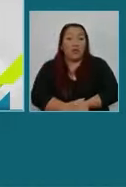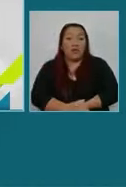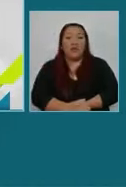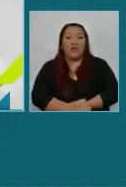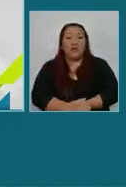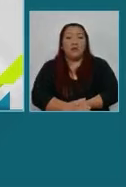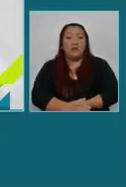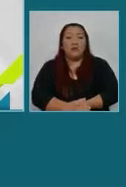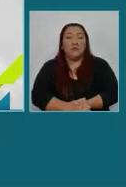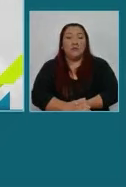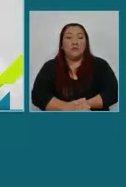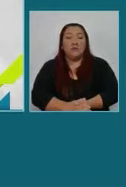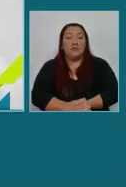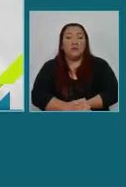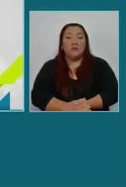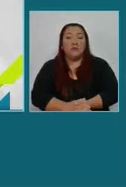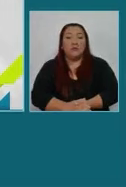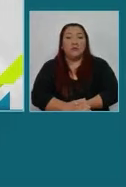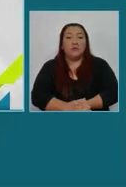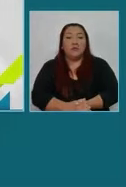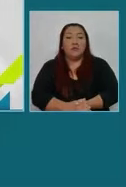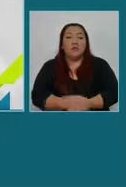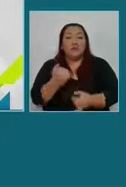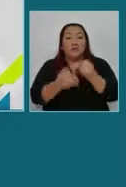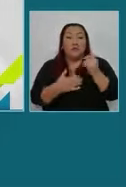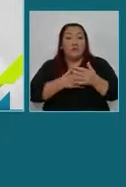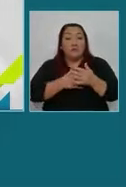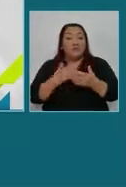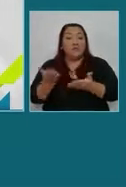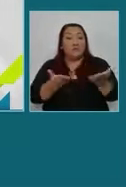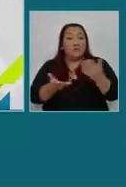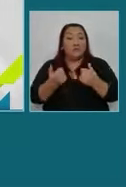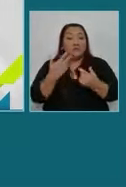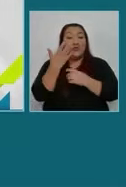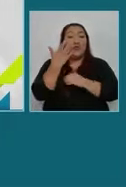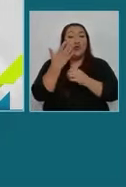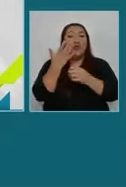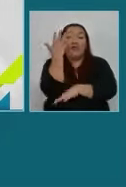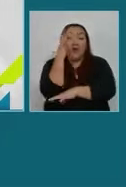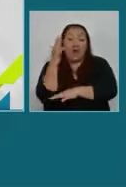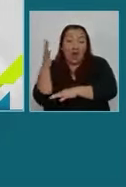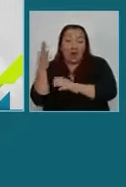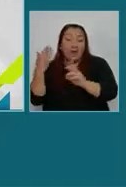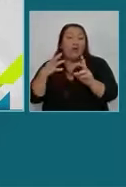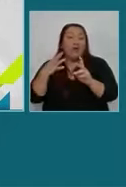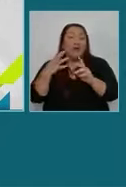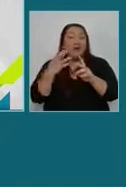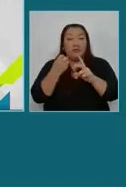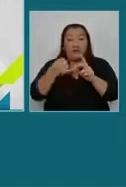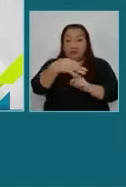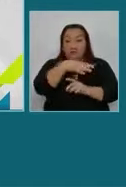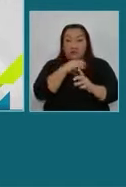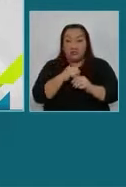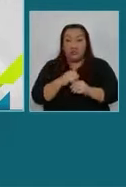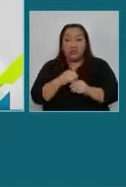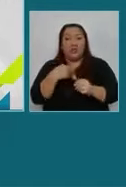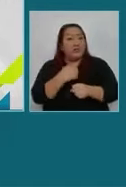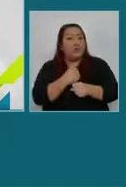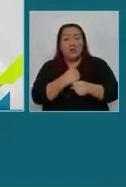Y terminar diciendo que para nosotros, desde el Servicio Forestal, es realmente muy grato trabajar con